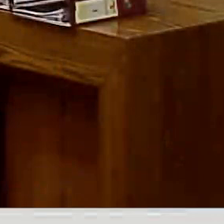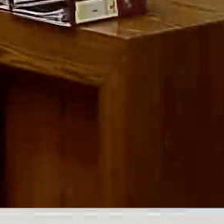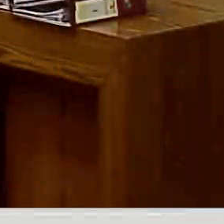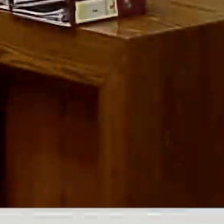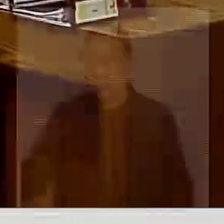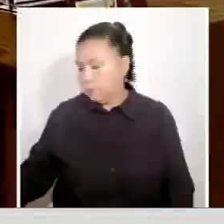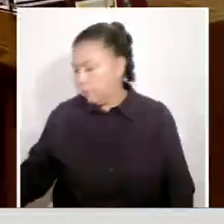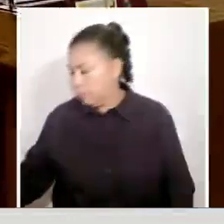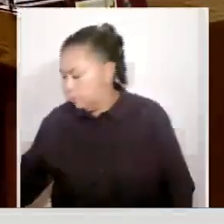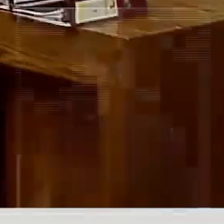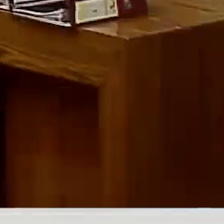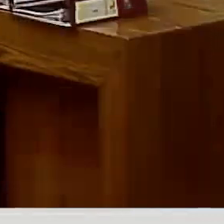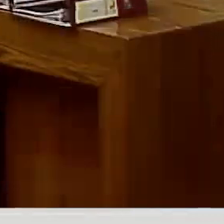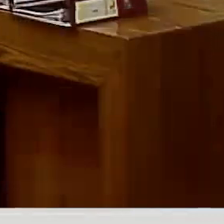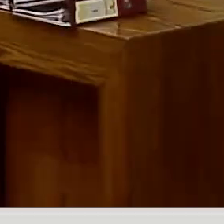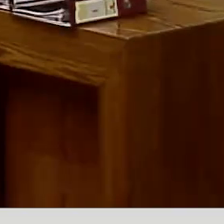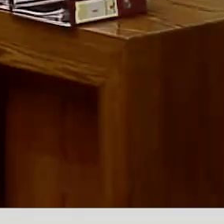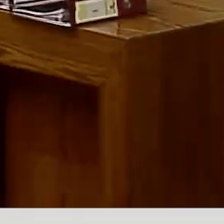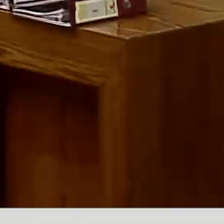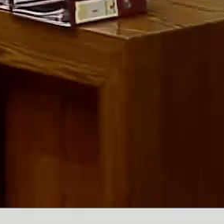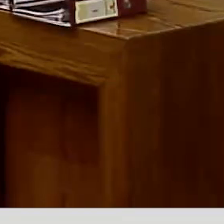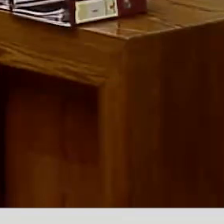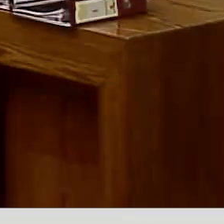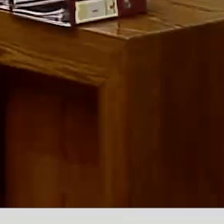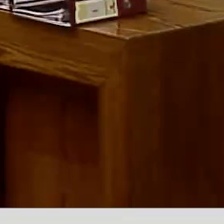diputada Elia Molina tiene la